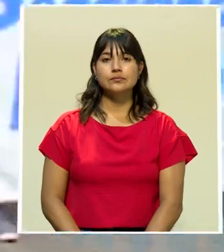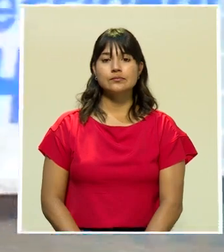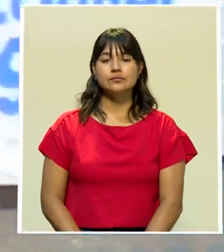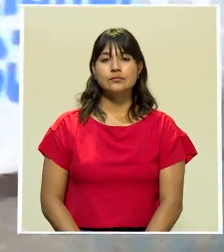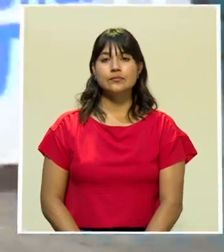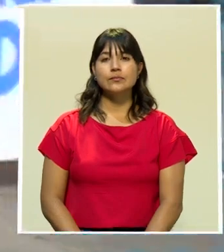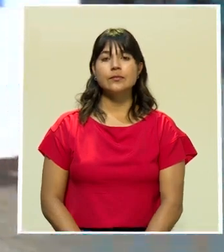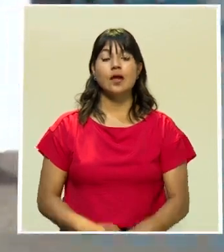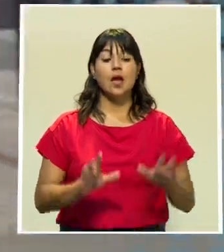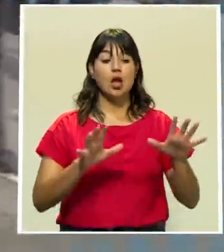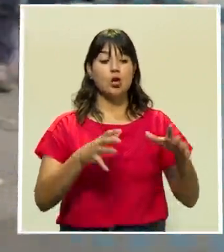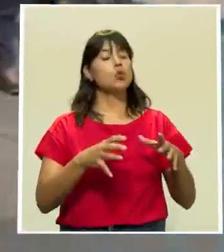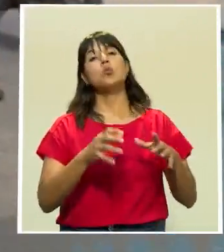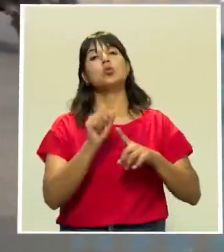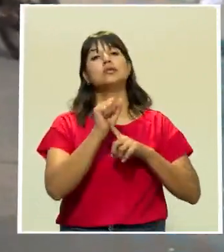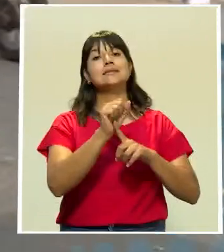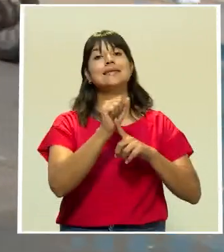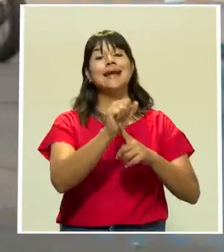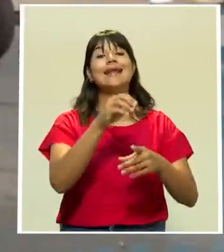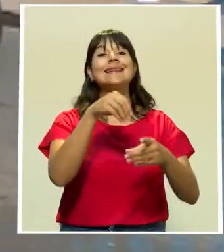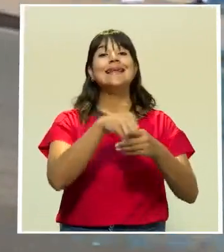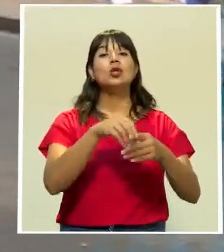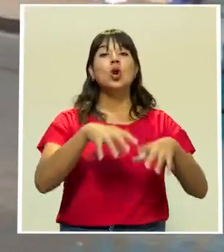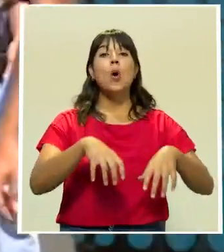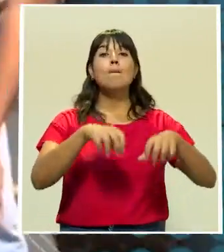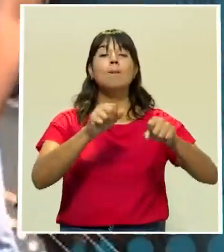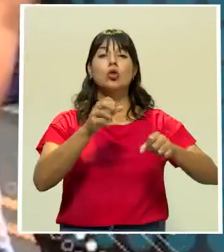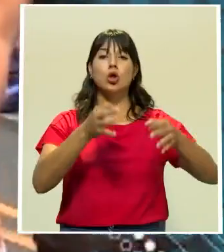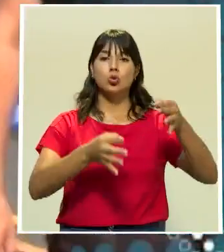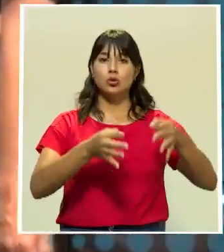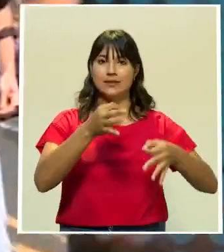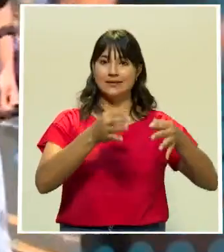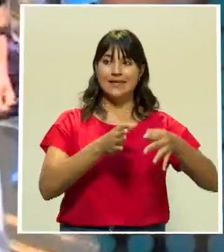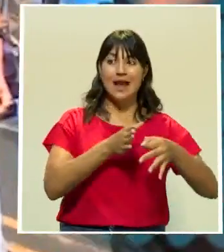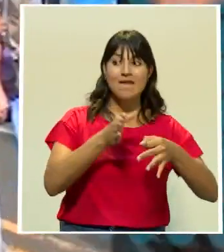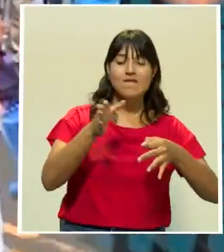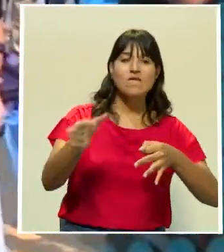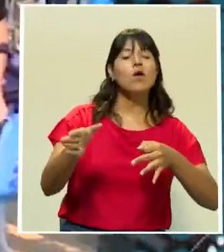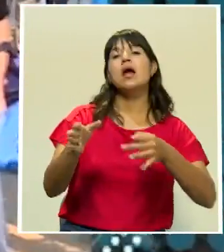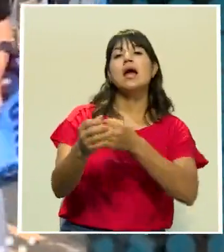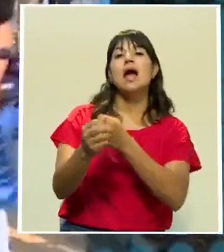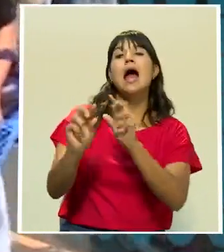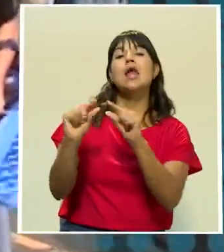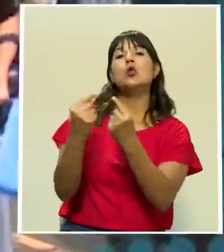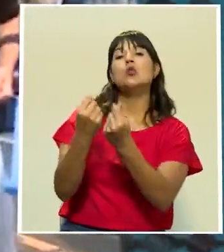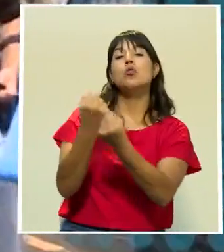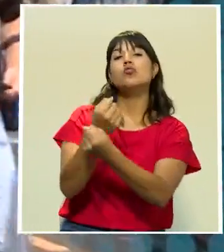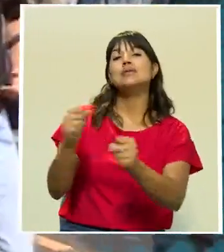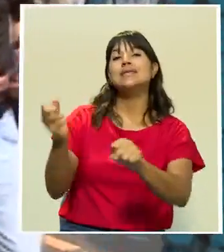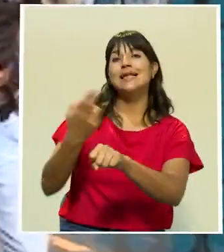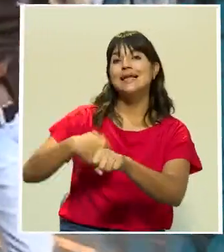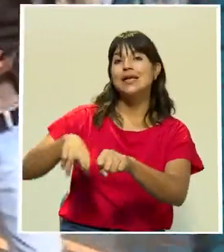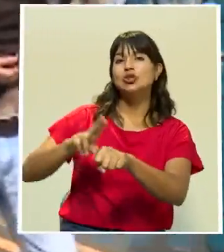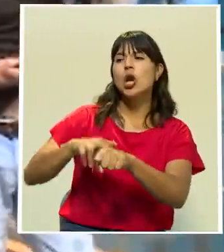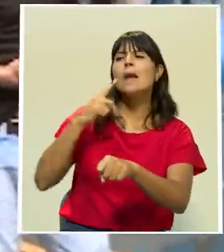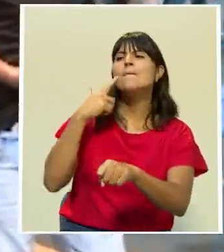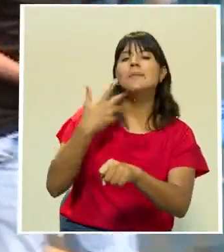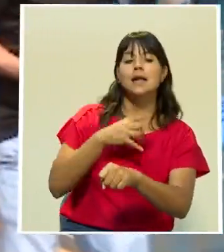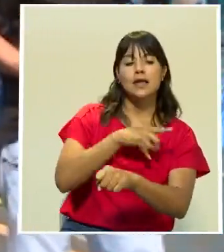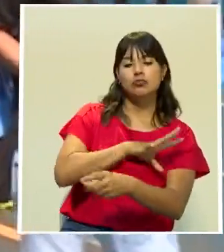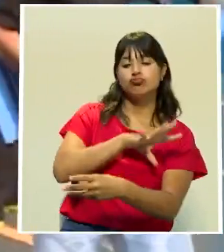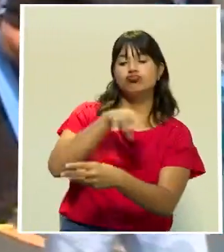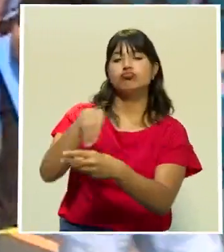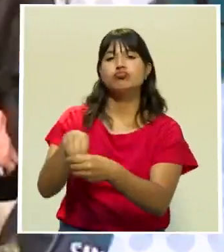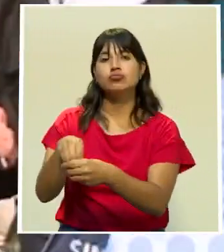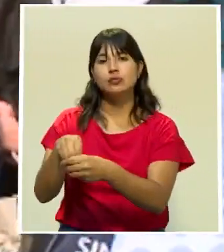El colectivo sindical del Poder Judicial se acercó a Rescate Nacional tras la negativa del gobierno para incluirlos en la mesa de